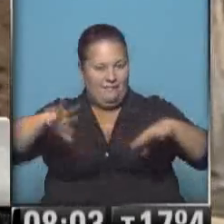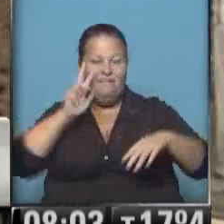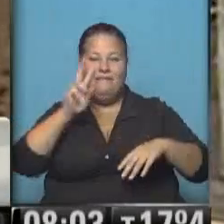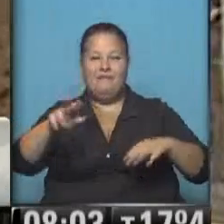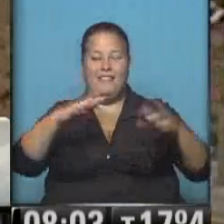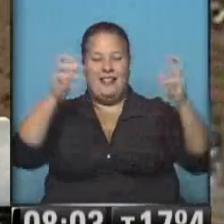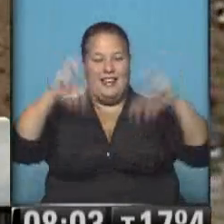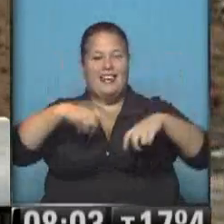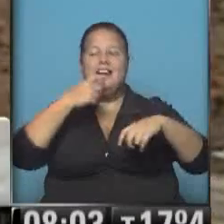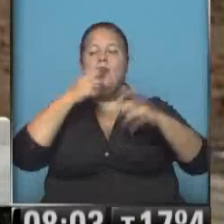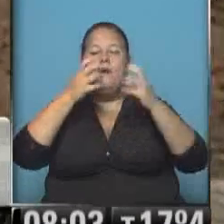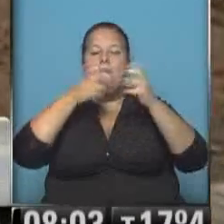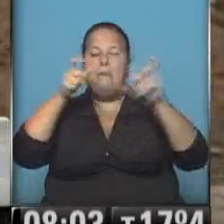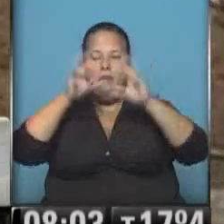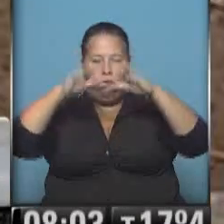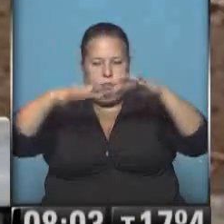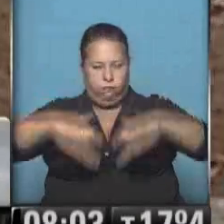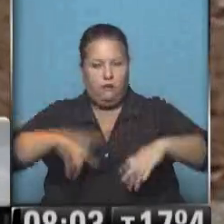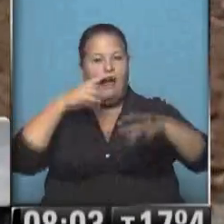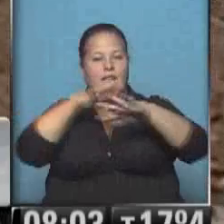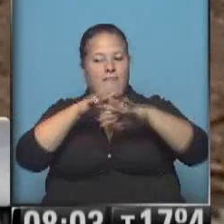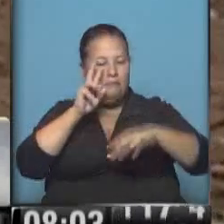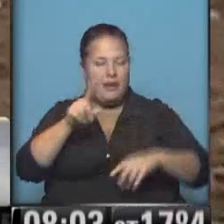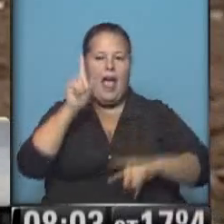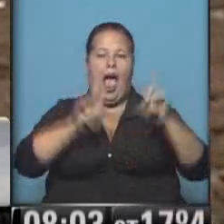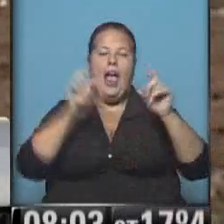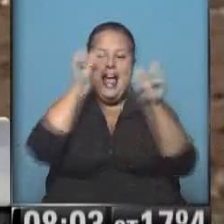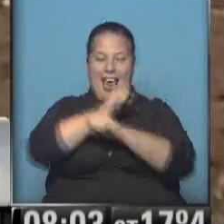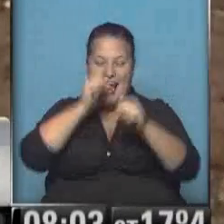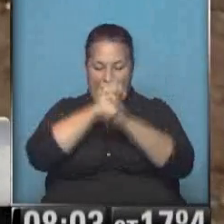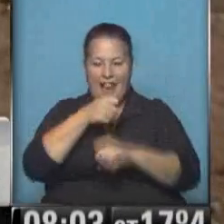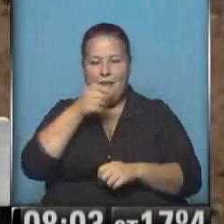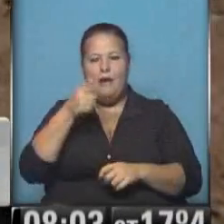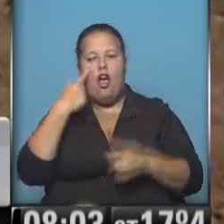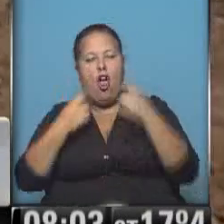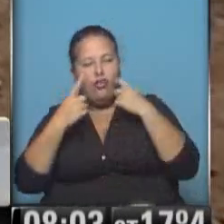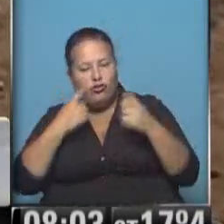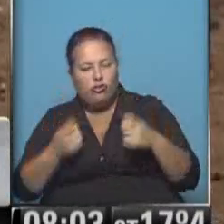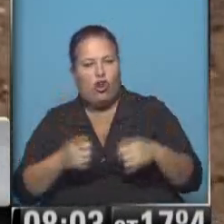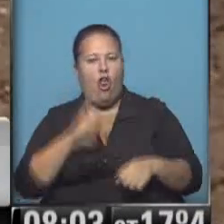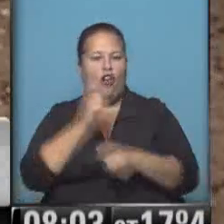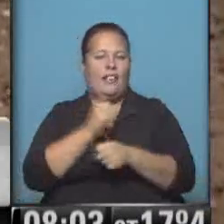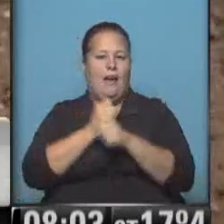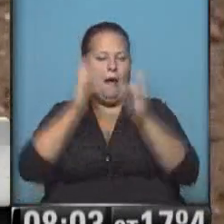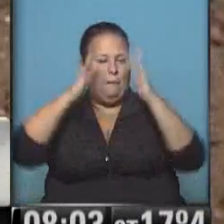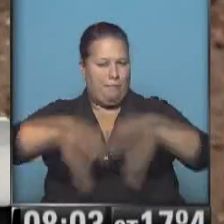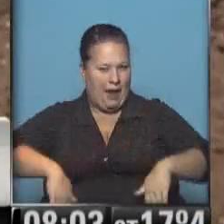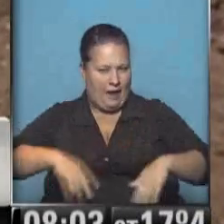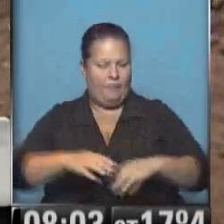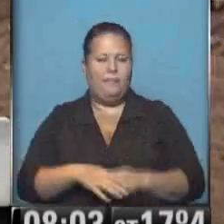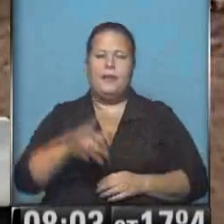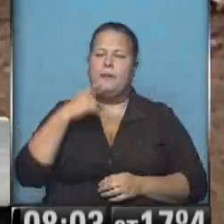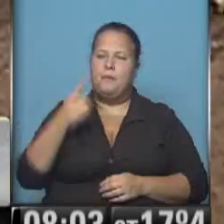viendo cómo se destruye. Nos vamos acercando aquí a algunos de los ingenieros que están monitoreando esta tarea de demolición.